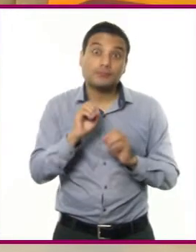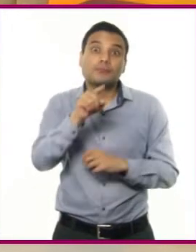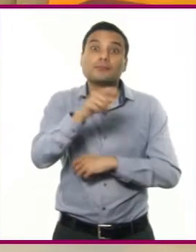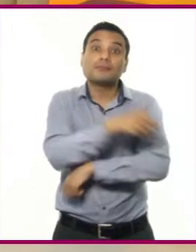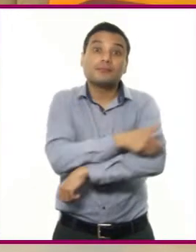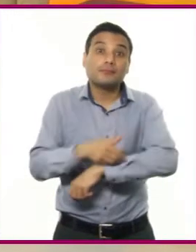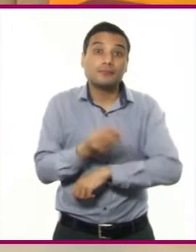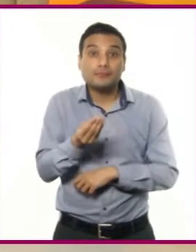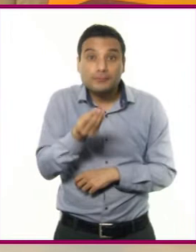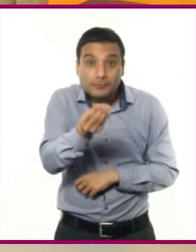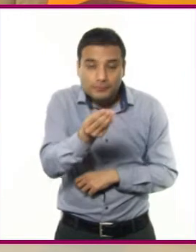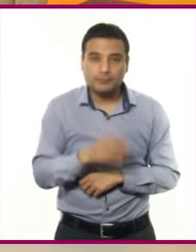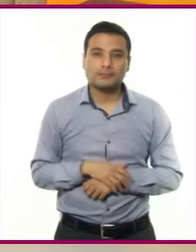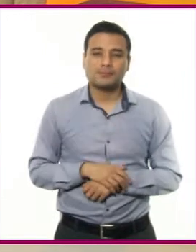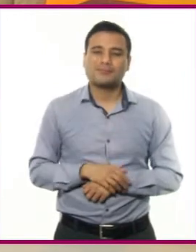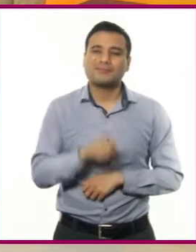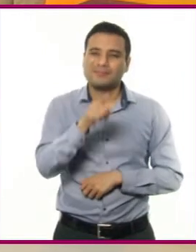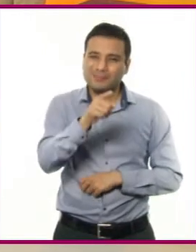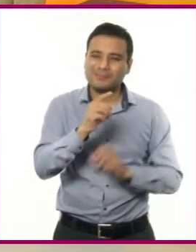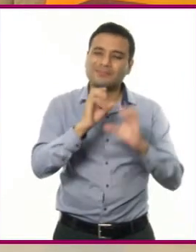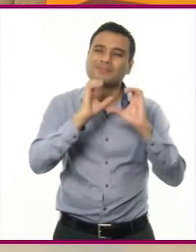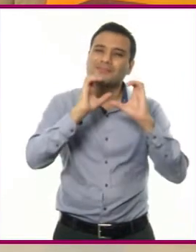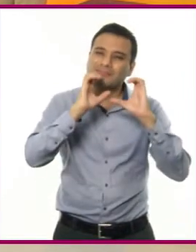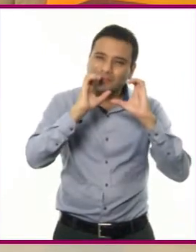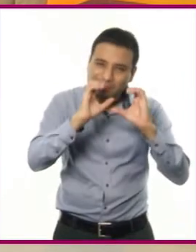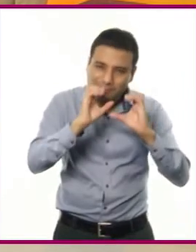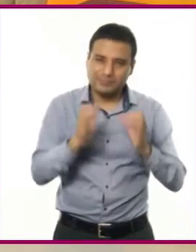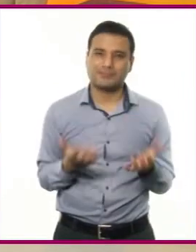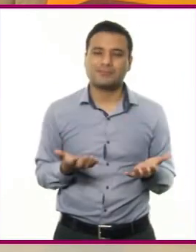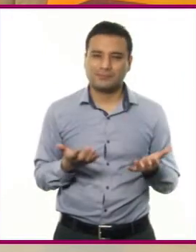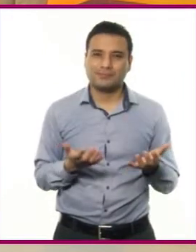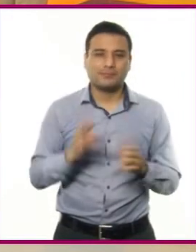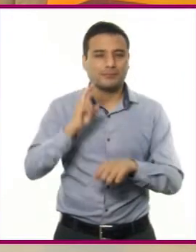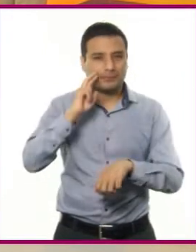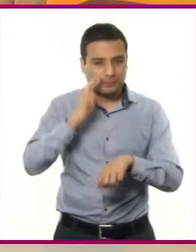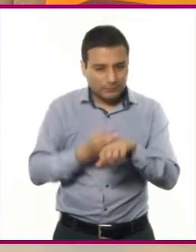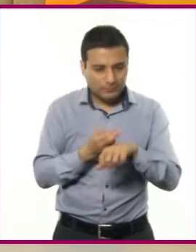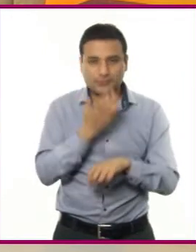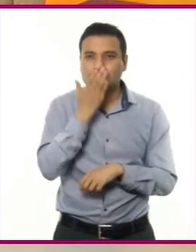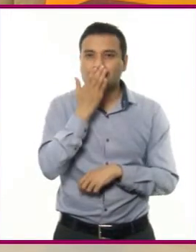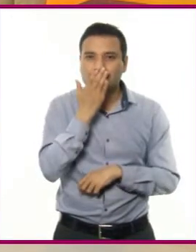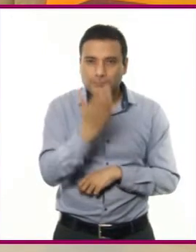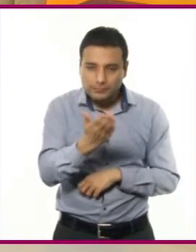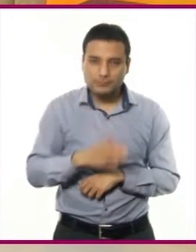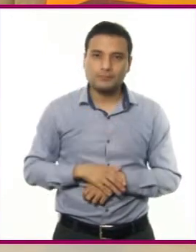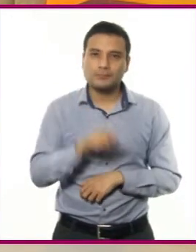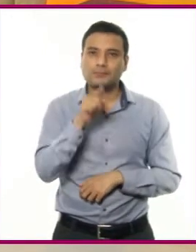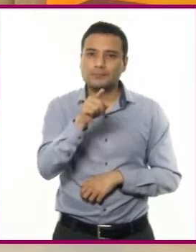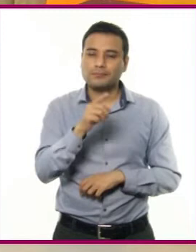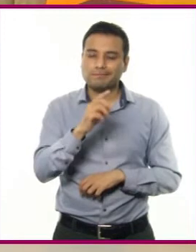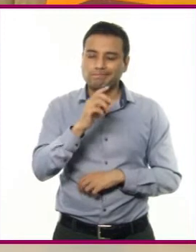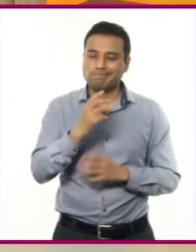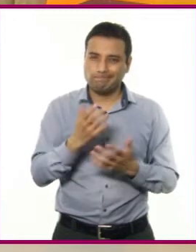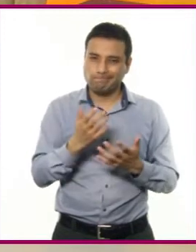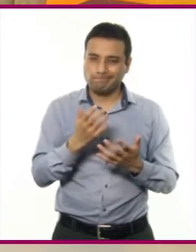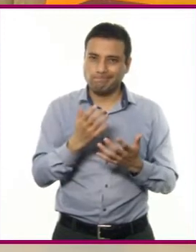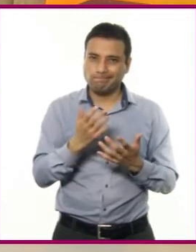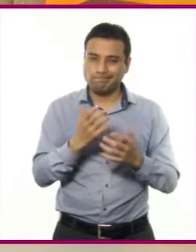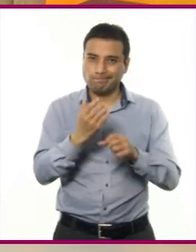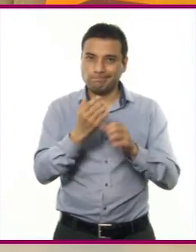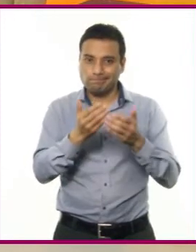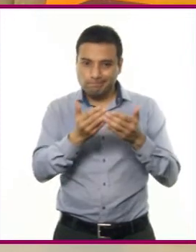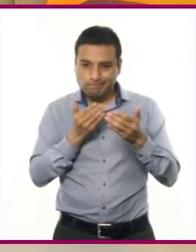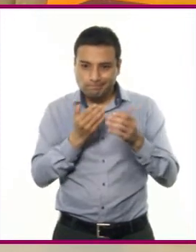Entonces, debemos ser cuidadosas y cuidadosos, responsables y actuar con respeto e informados